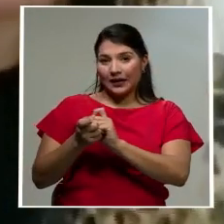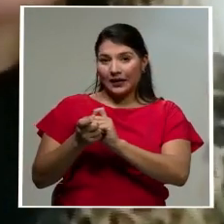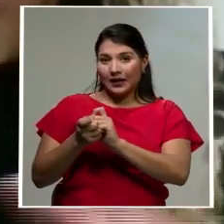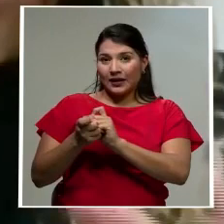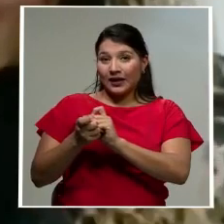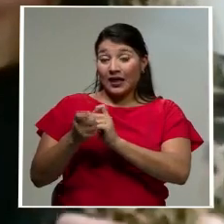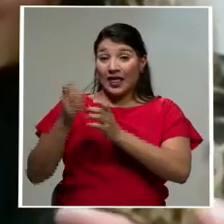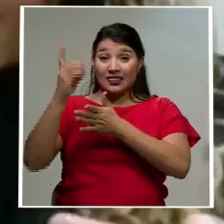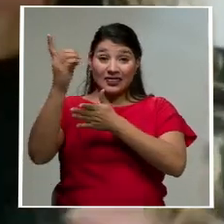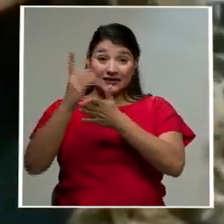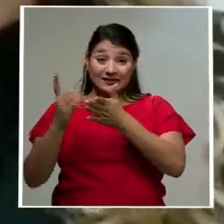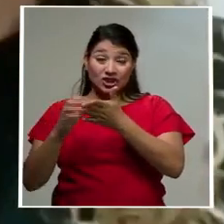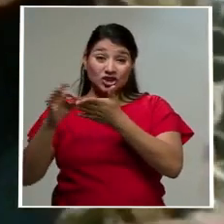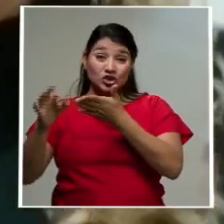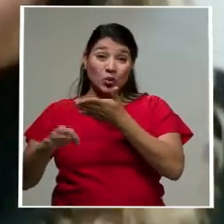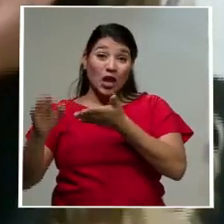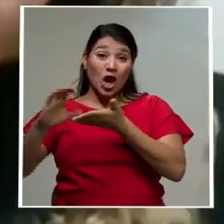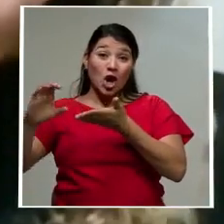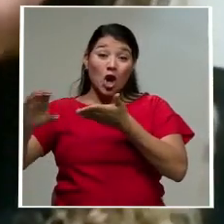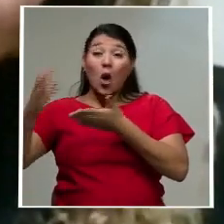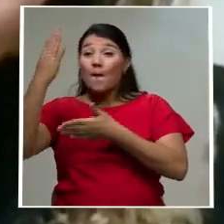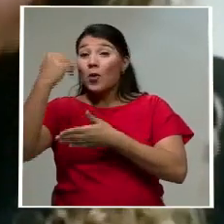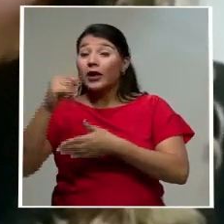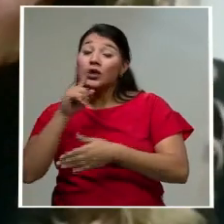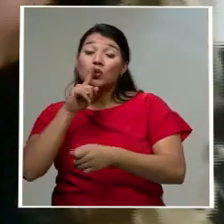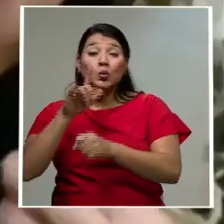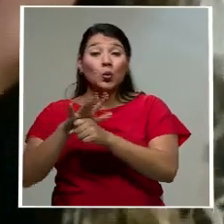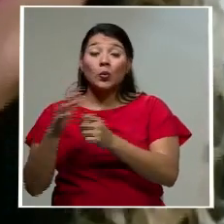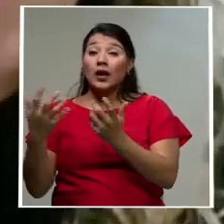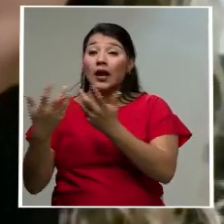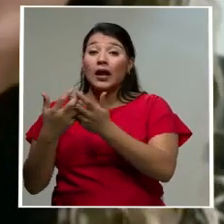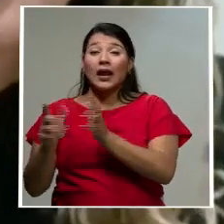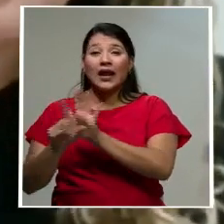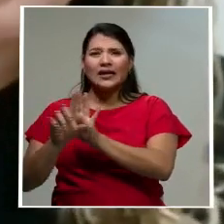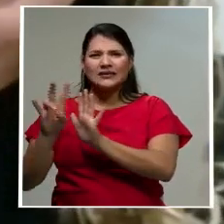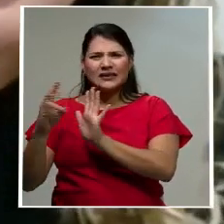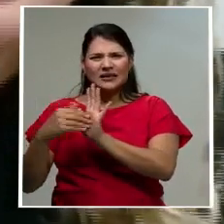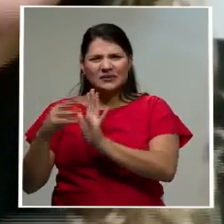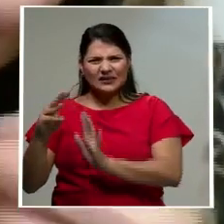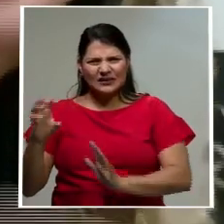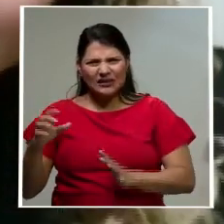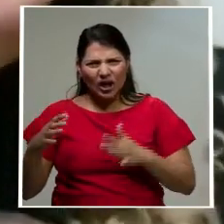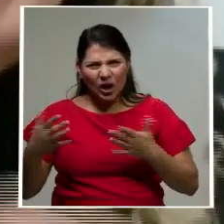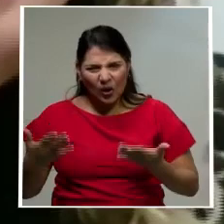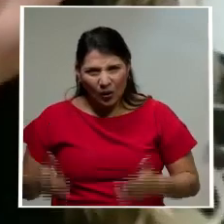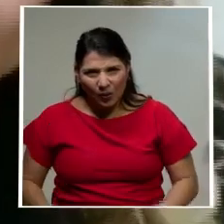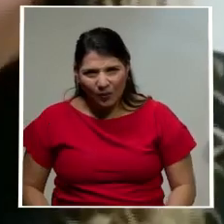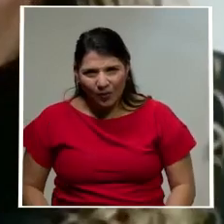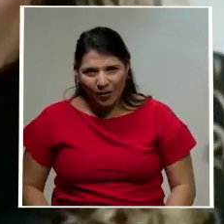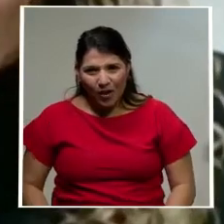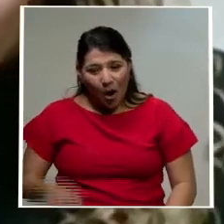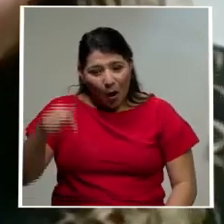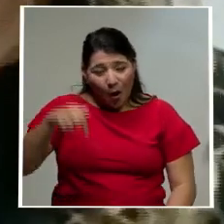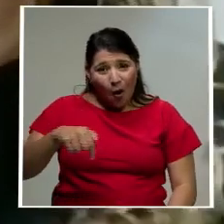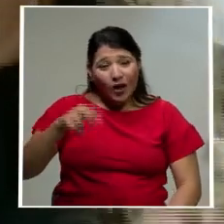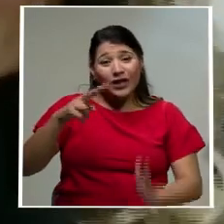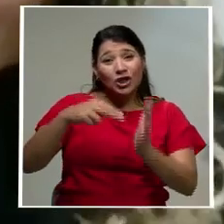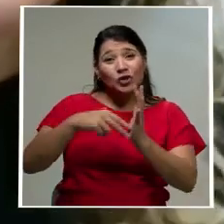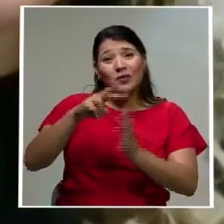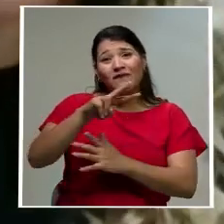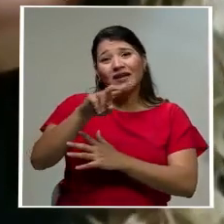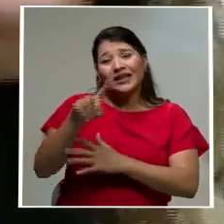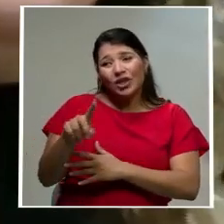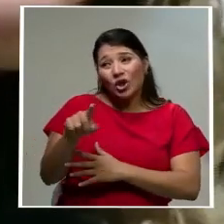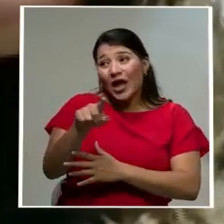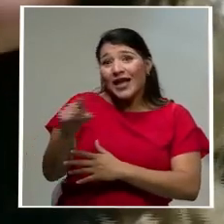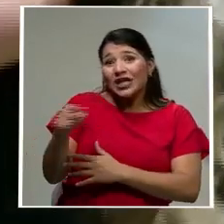los diseños de las escuelas porque no cumplían con 7600. ¿Cómo en este 2021 alguien me viene a decir